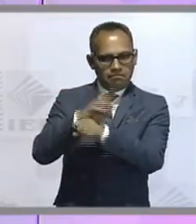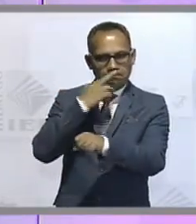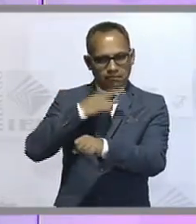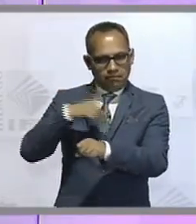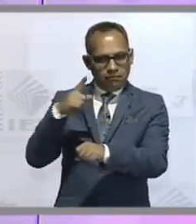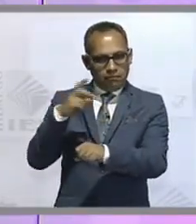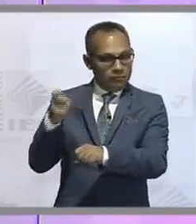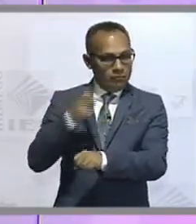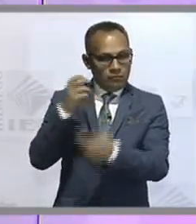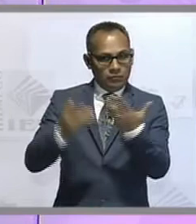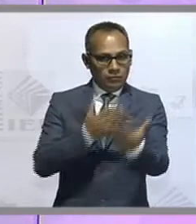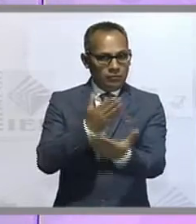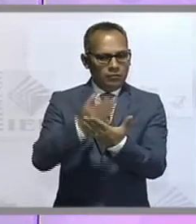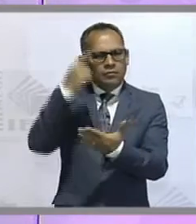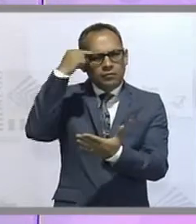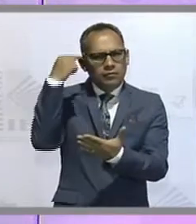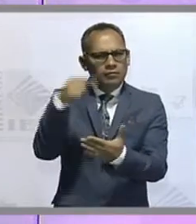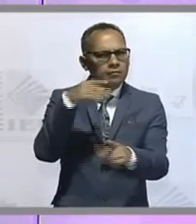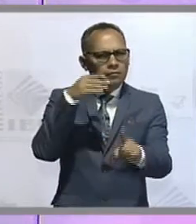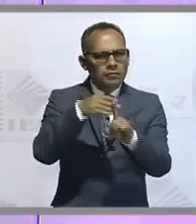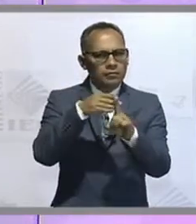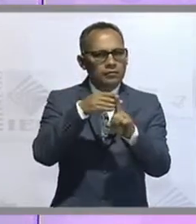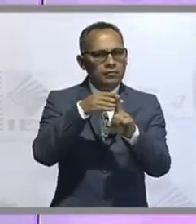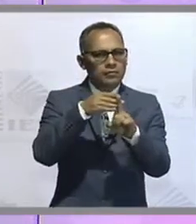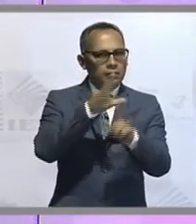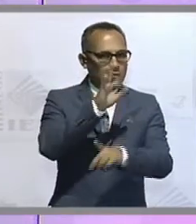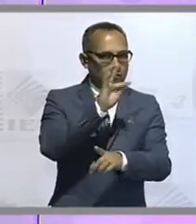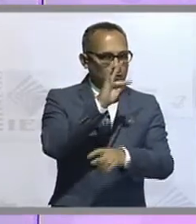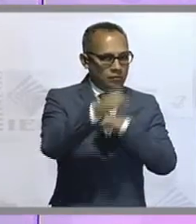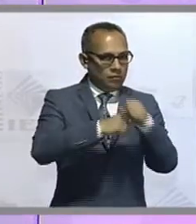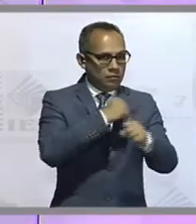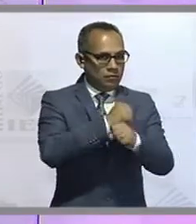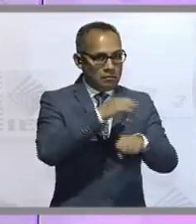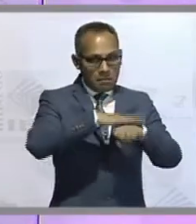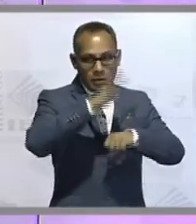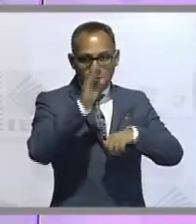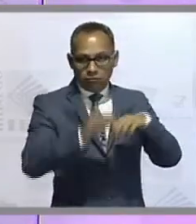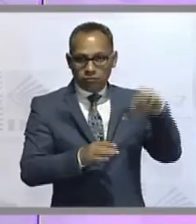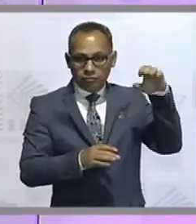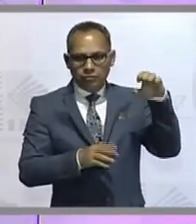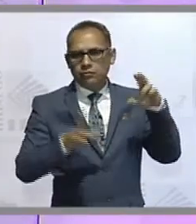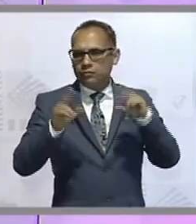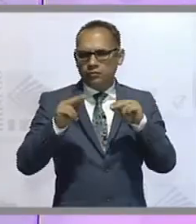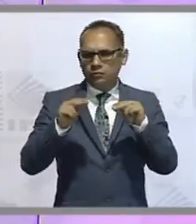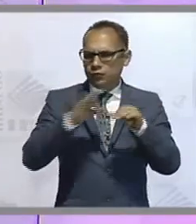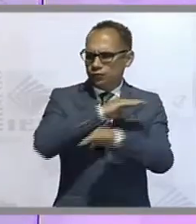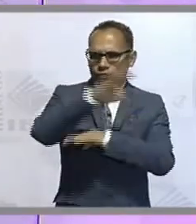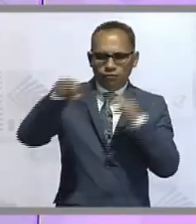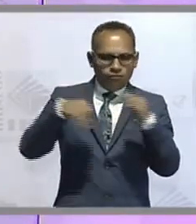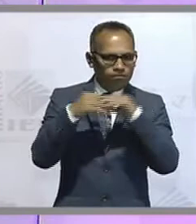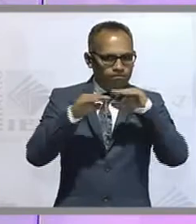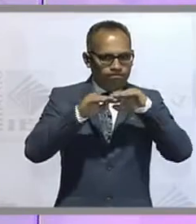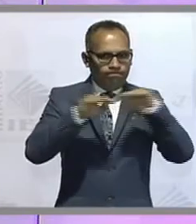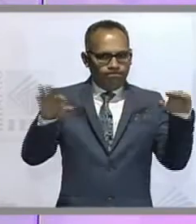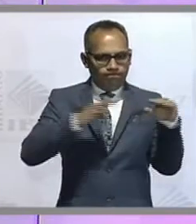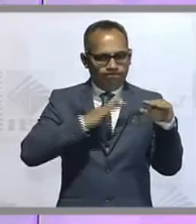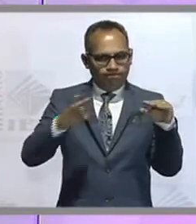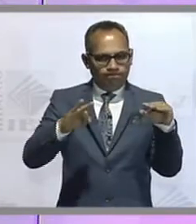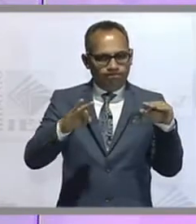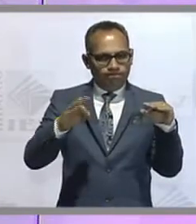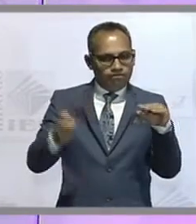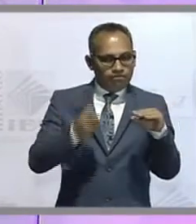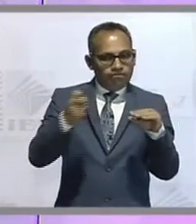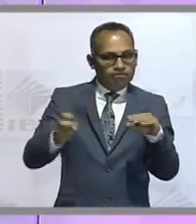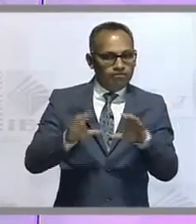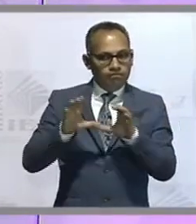sino para todos los que les interese trabajar los que quieran trabajar y tener un mejor nivel de vida es subir a la tribuna